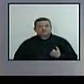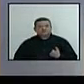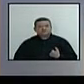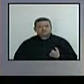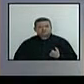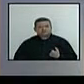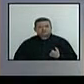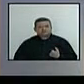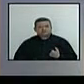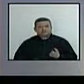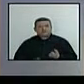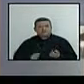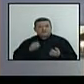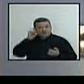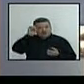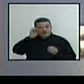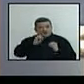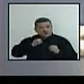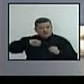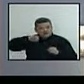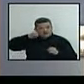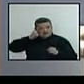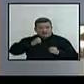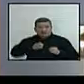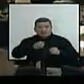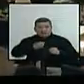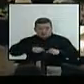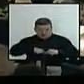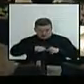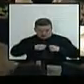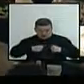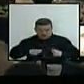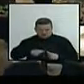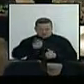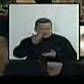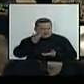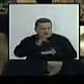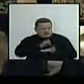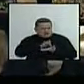Oh Dios, crea en mí un corazón puro.